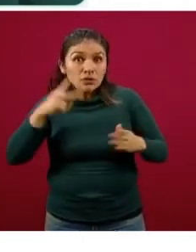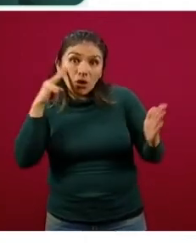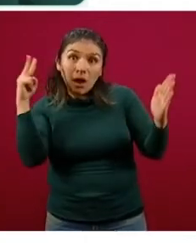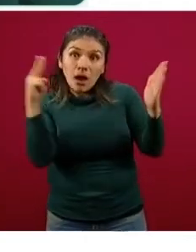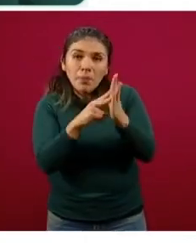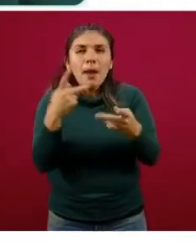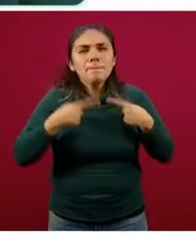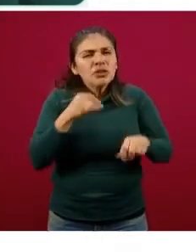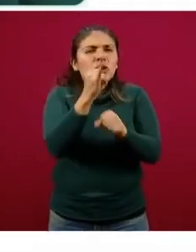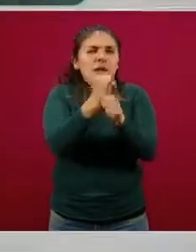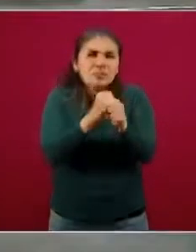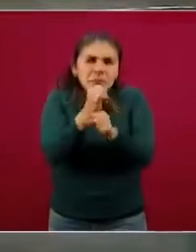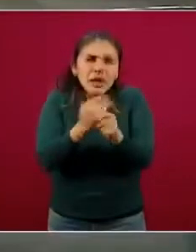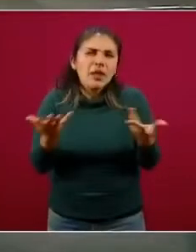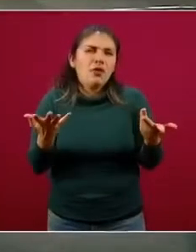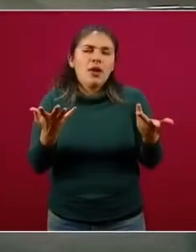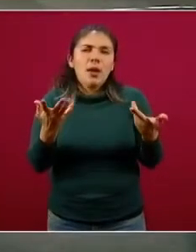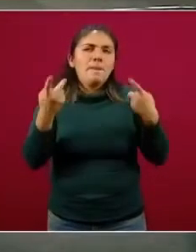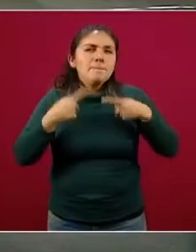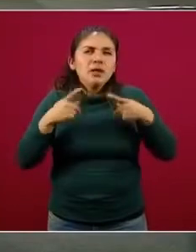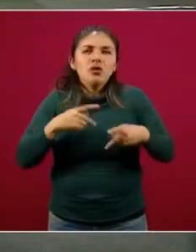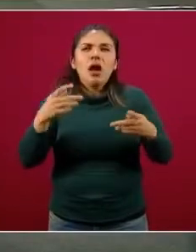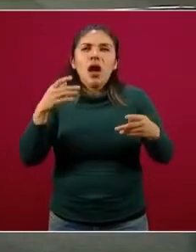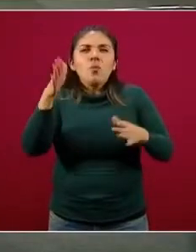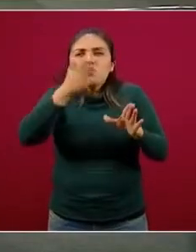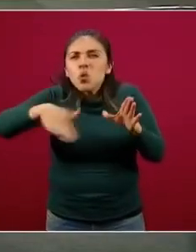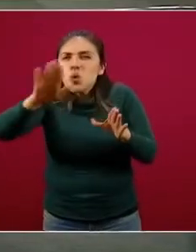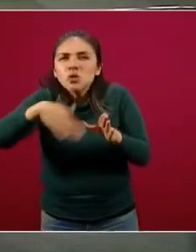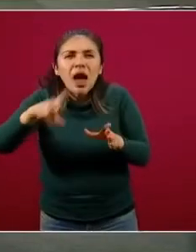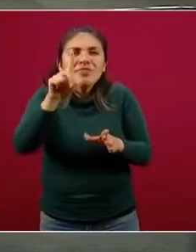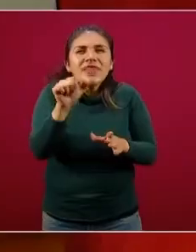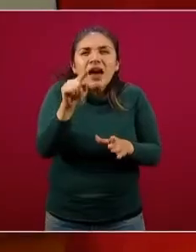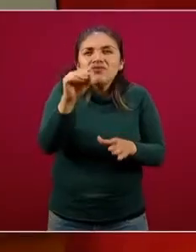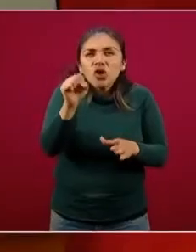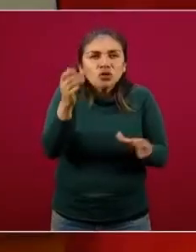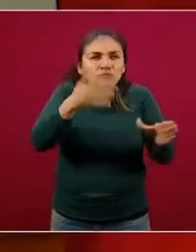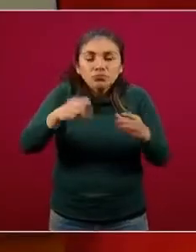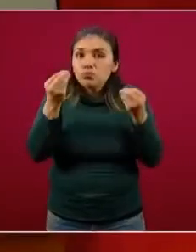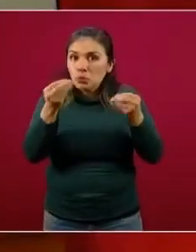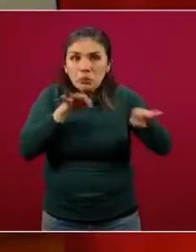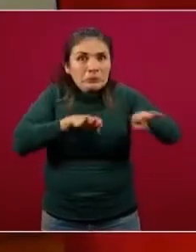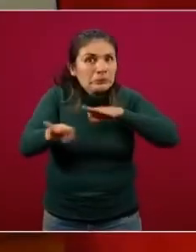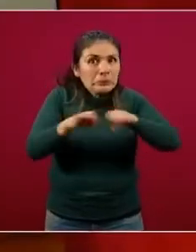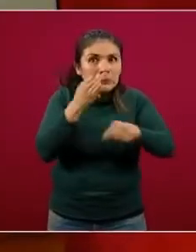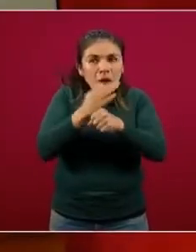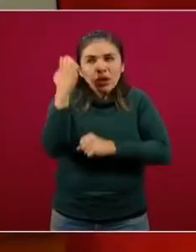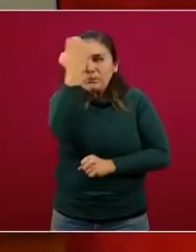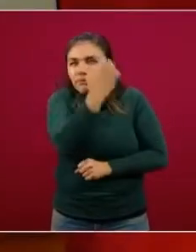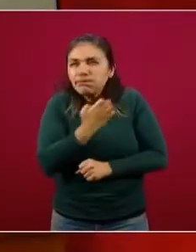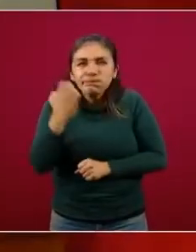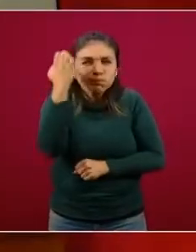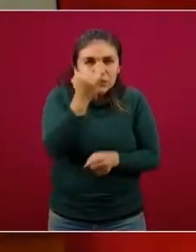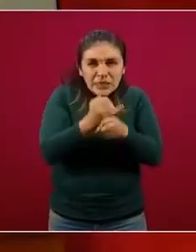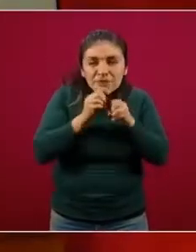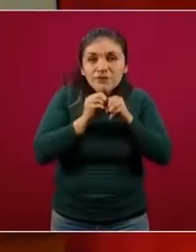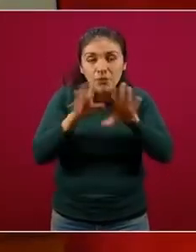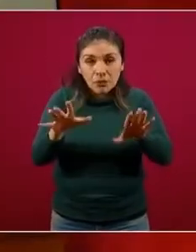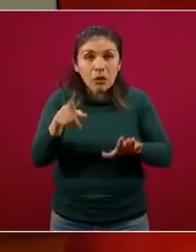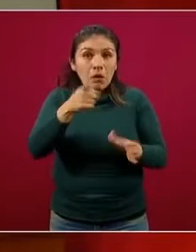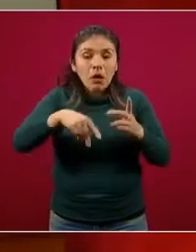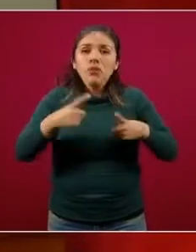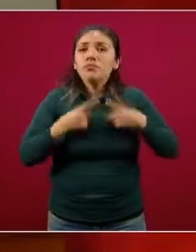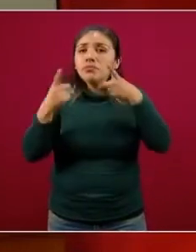los investigadores, a los dateros que han estado muy activos en el análisis de esta información, se